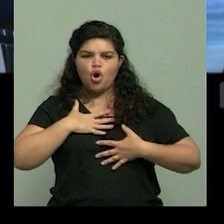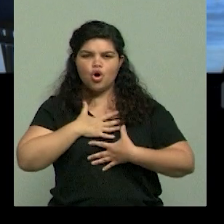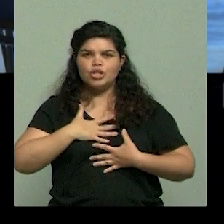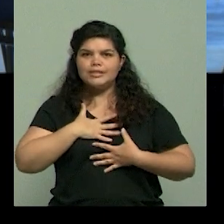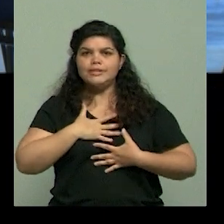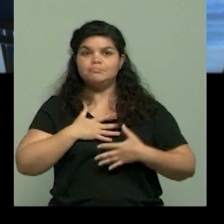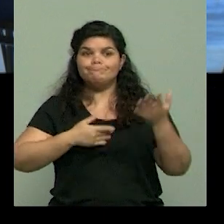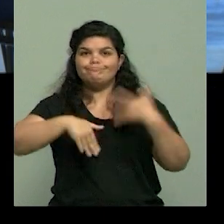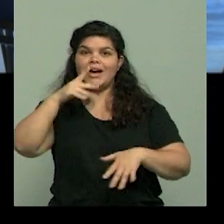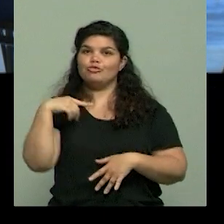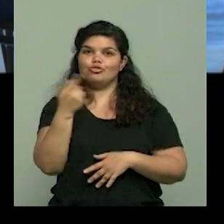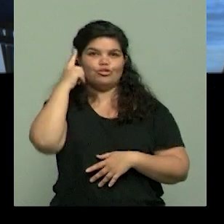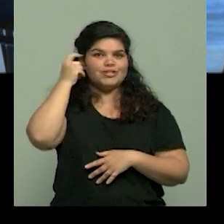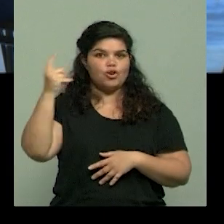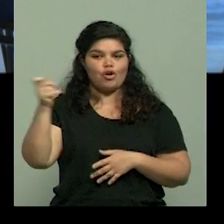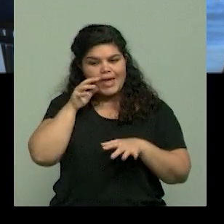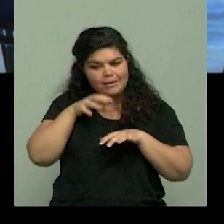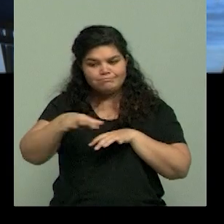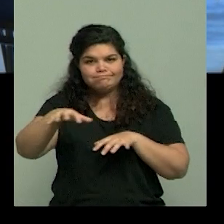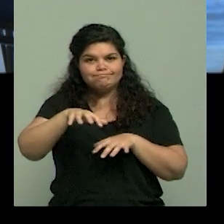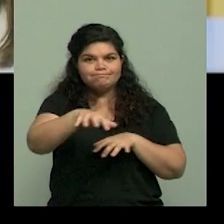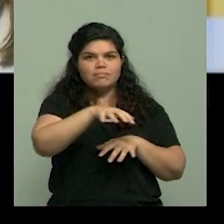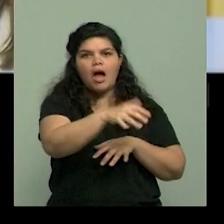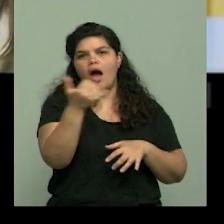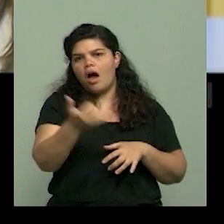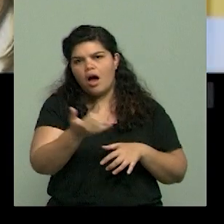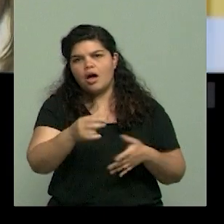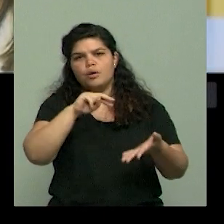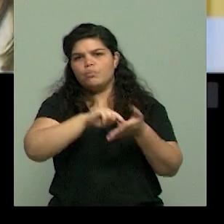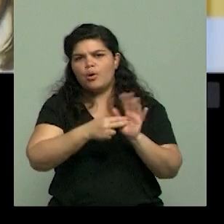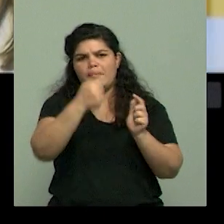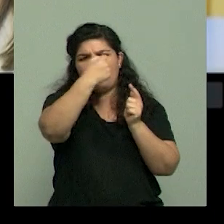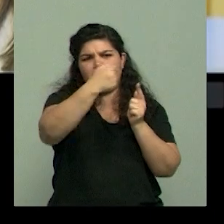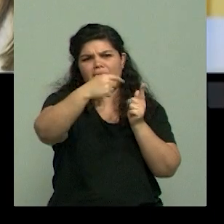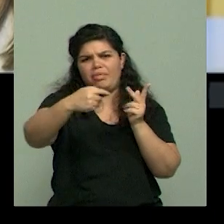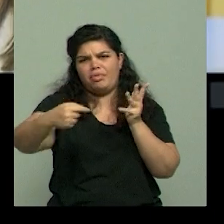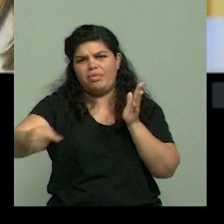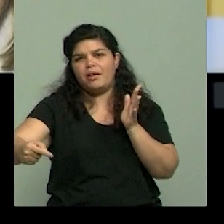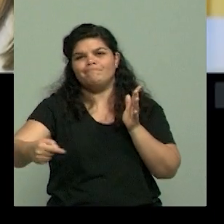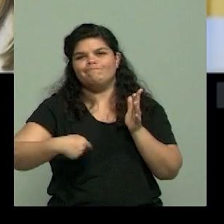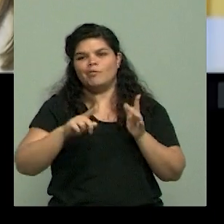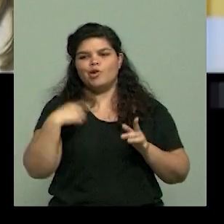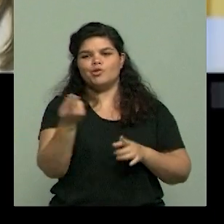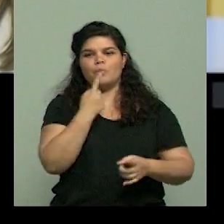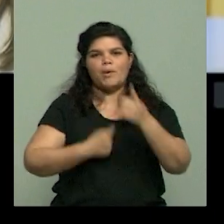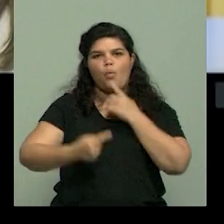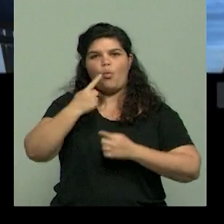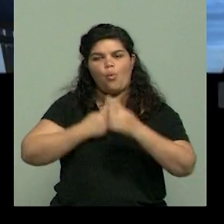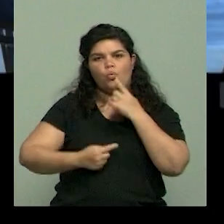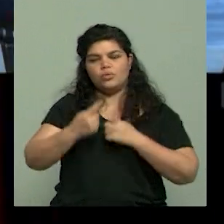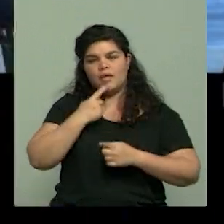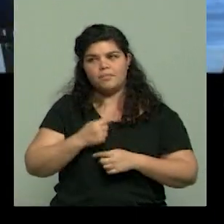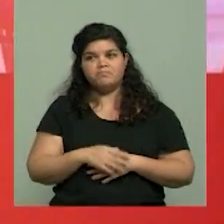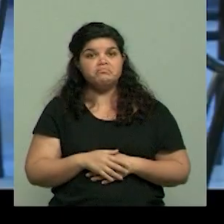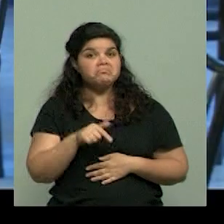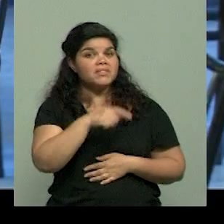trabajando actualmente, pero bueno, hay una amplia variedad de motivos de consulta que se abordan desde la psicología. ¿Querés agregar